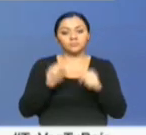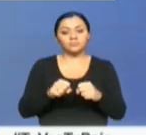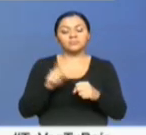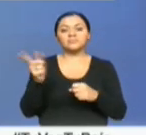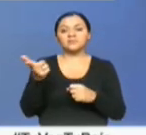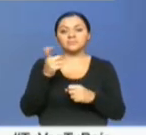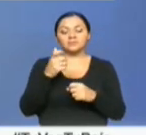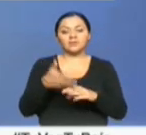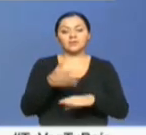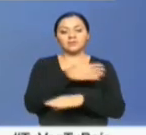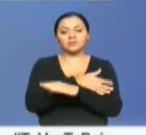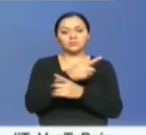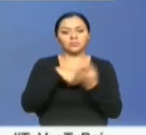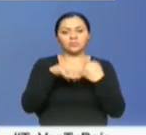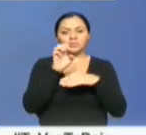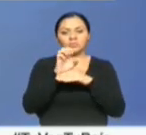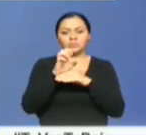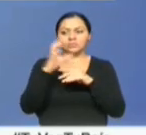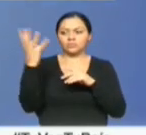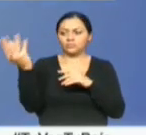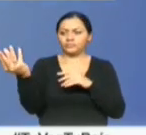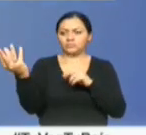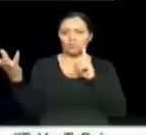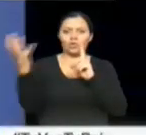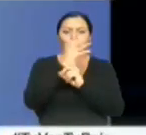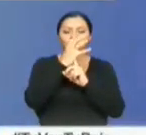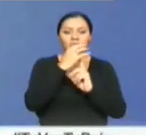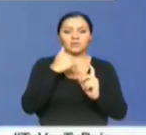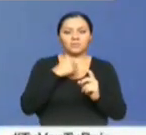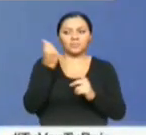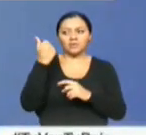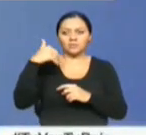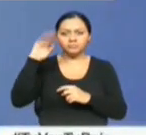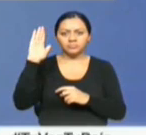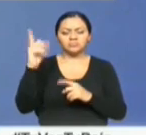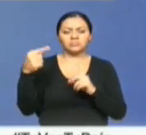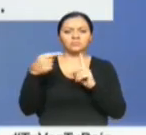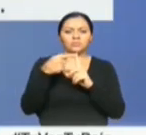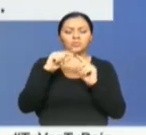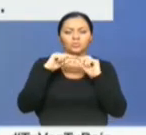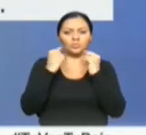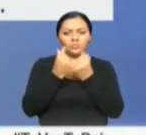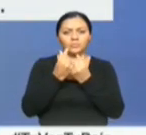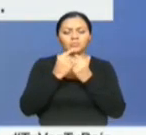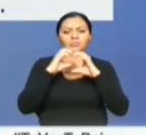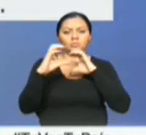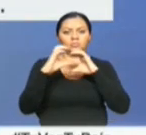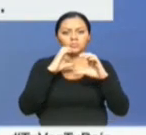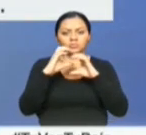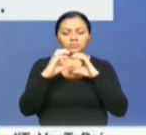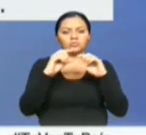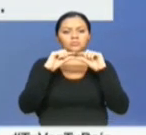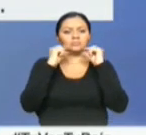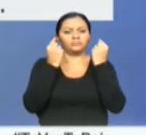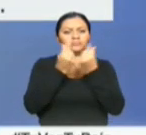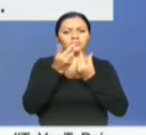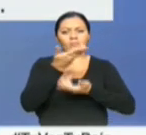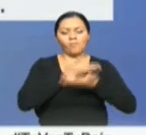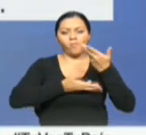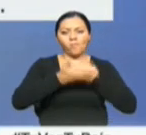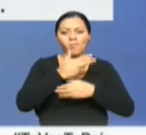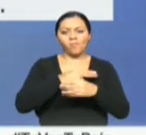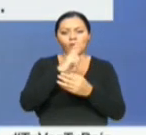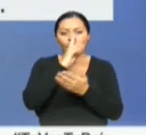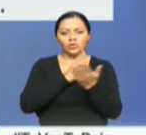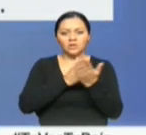al viejo país unido contra nosotros. Sus millones, su partidocracia, su prensa, sus cámaras, sus deshonestos